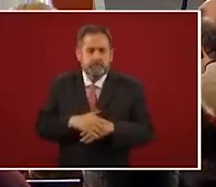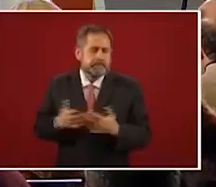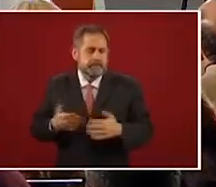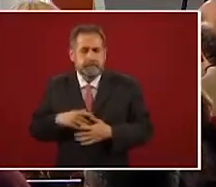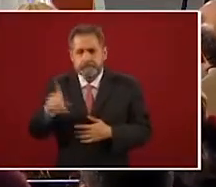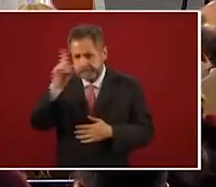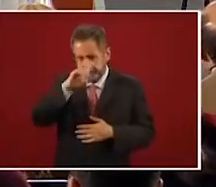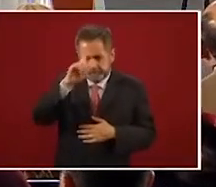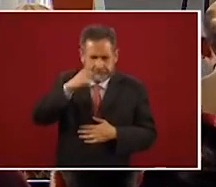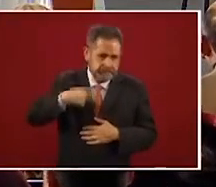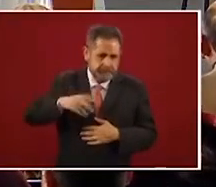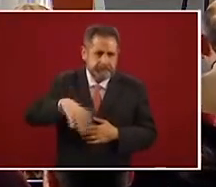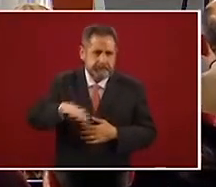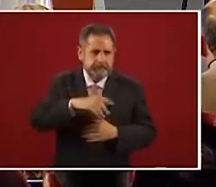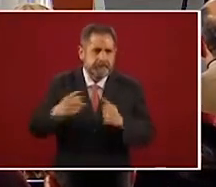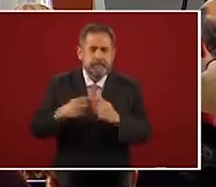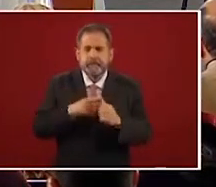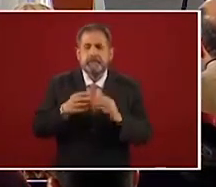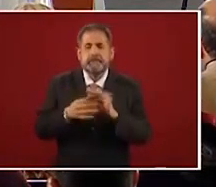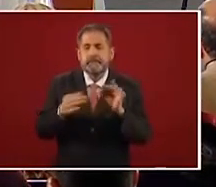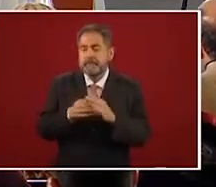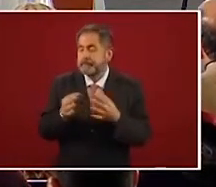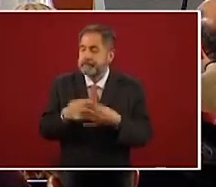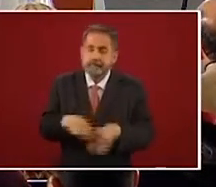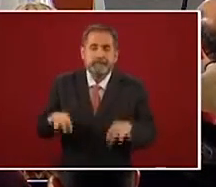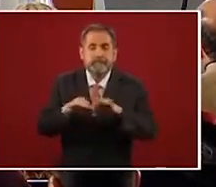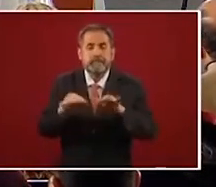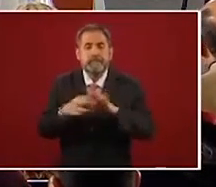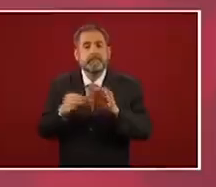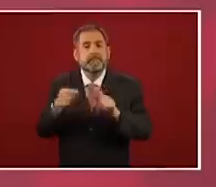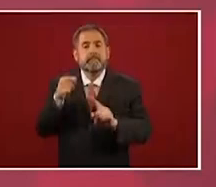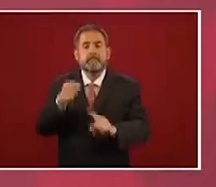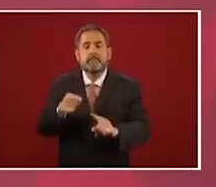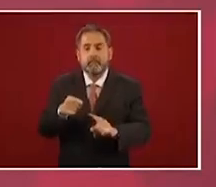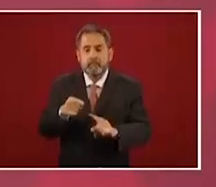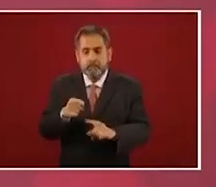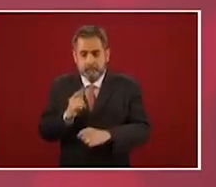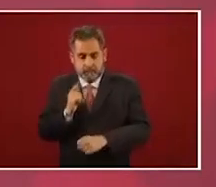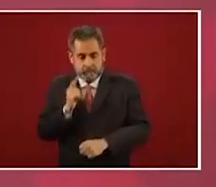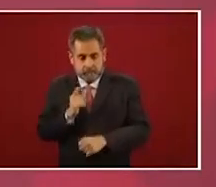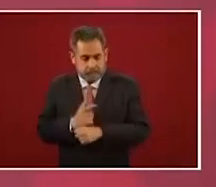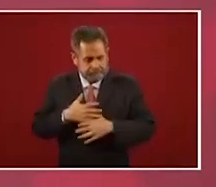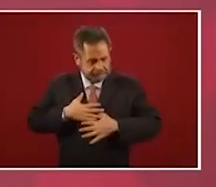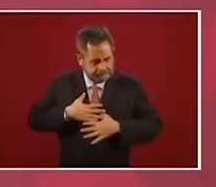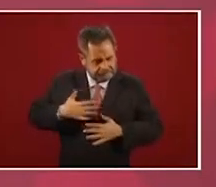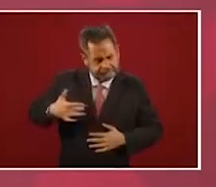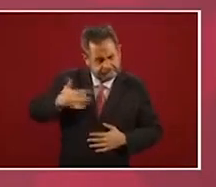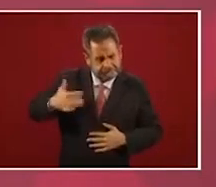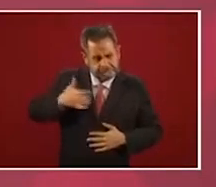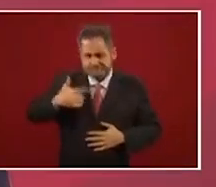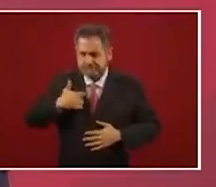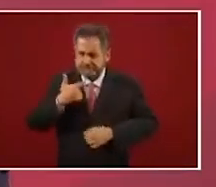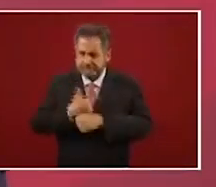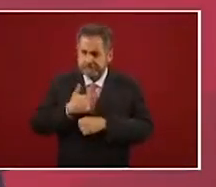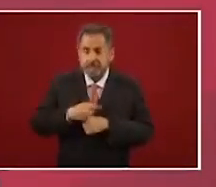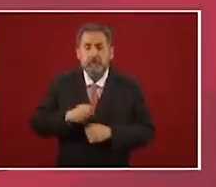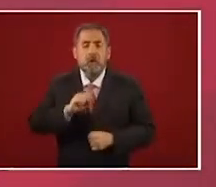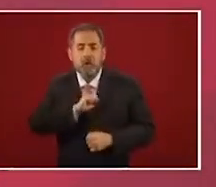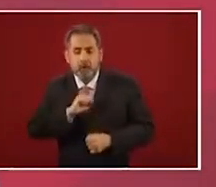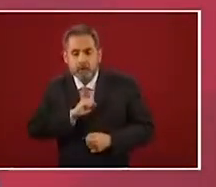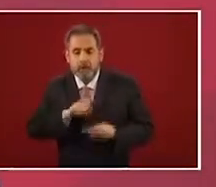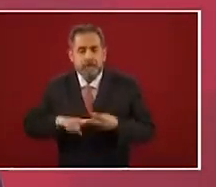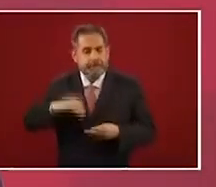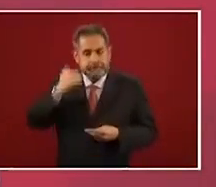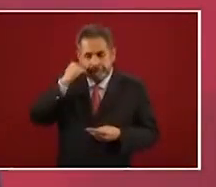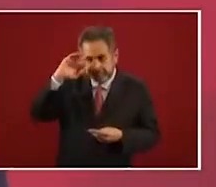recomendaciones para la población. Primero, es importante identificar los síntomas: tos,